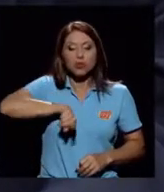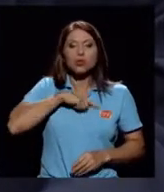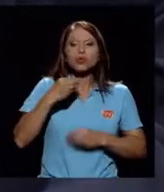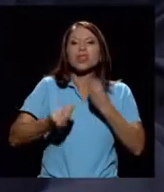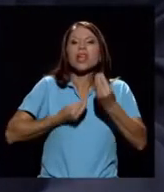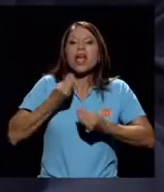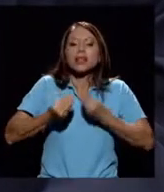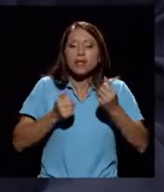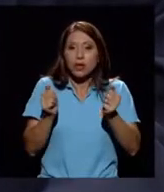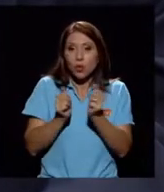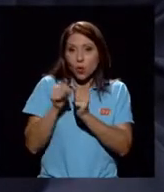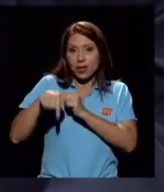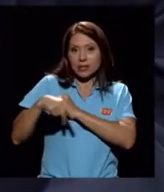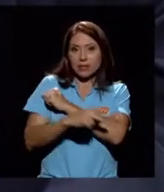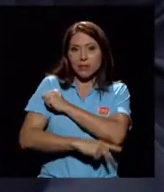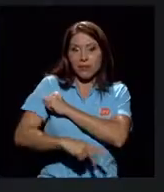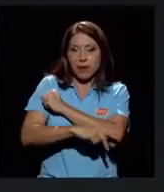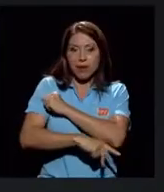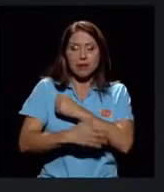qué